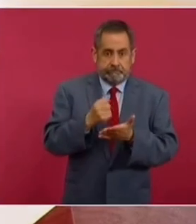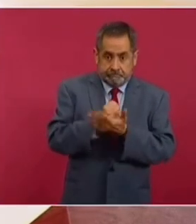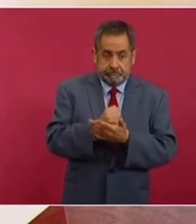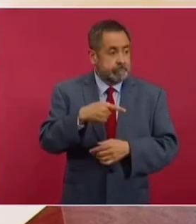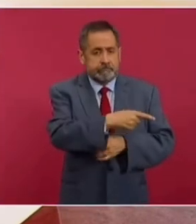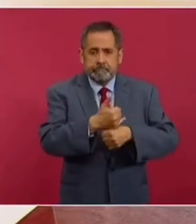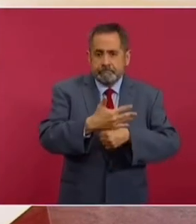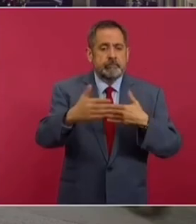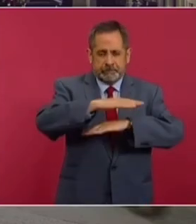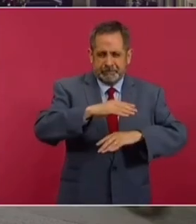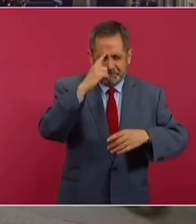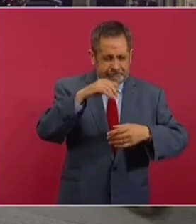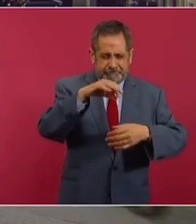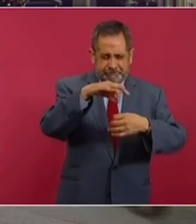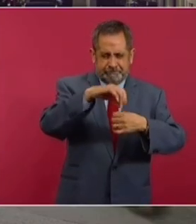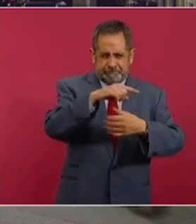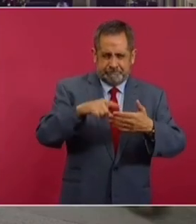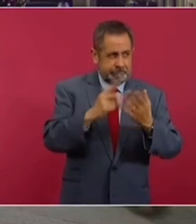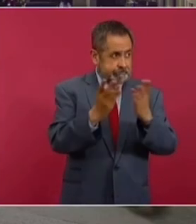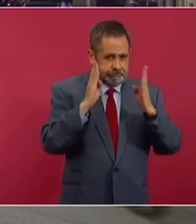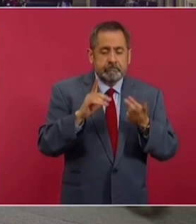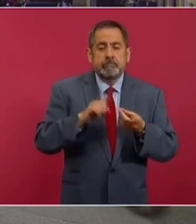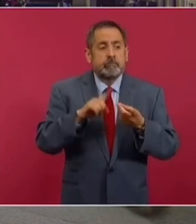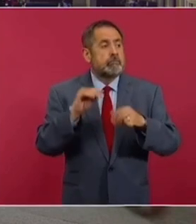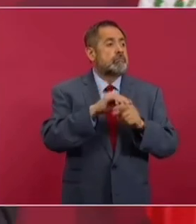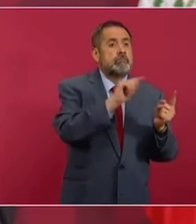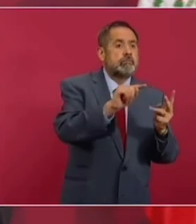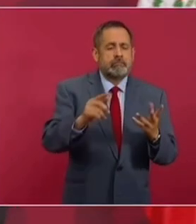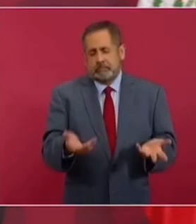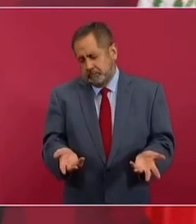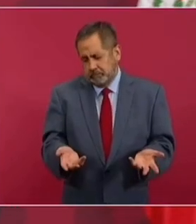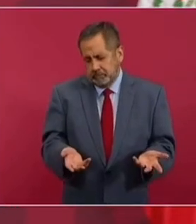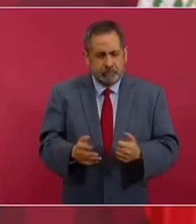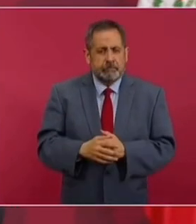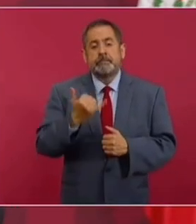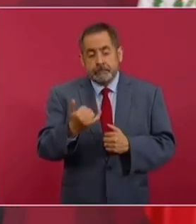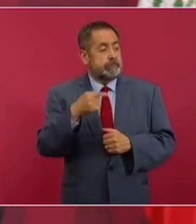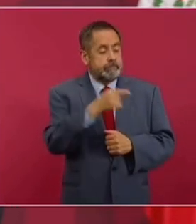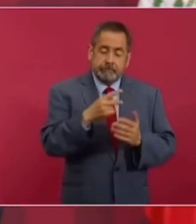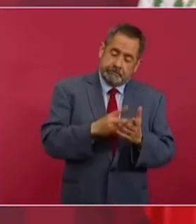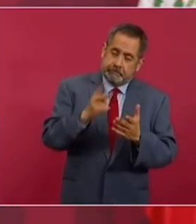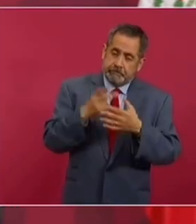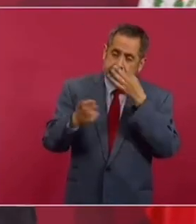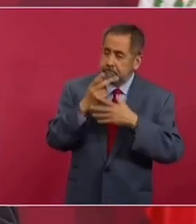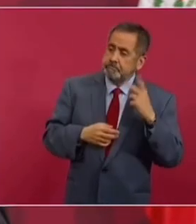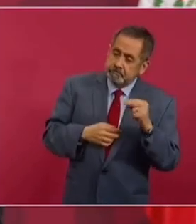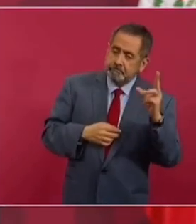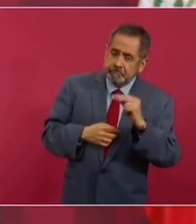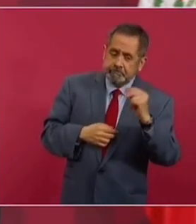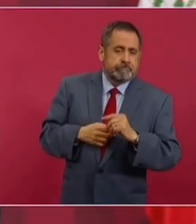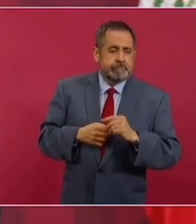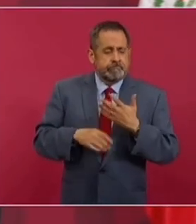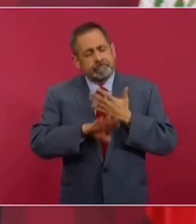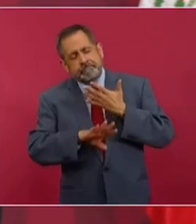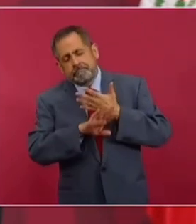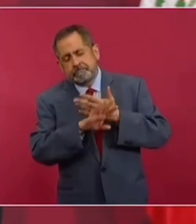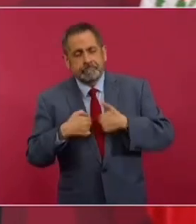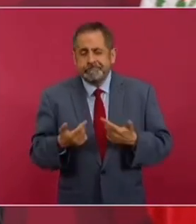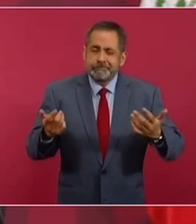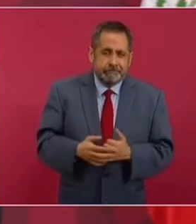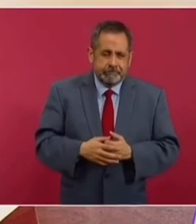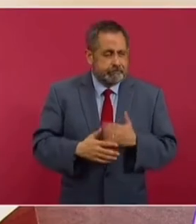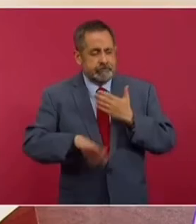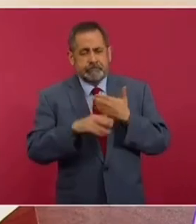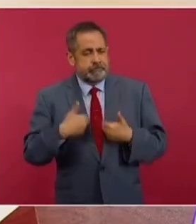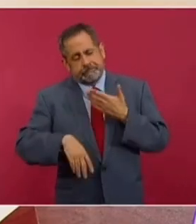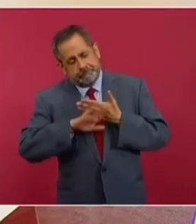poner obstáculos de todo tipo. Y la declaración constante, ¿no?, en contra de nosotros. En